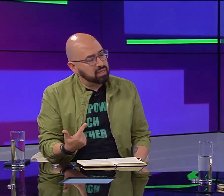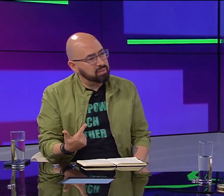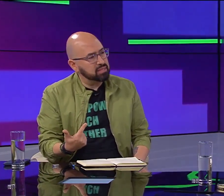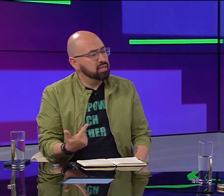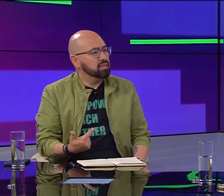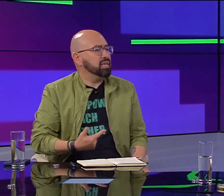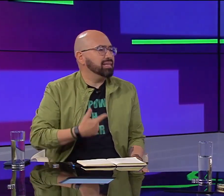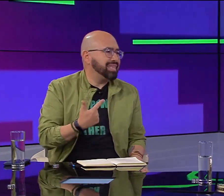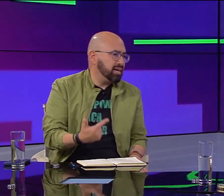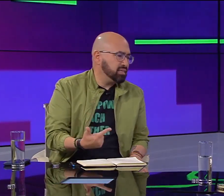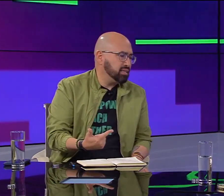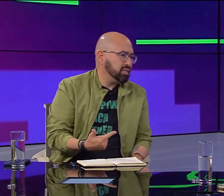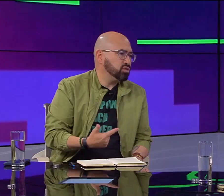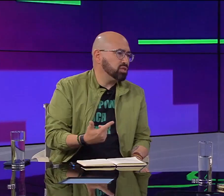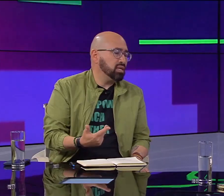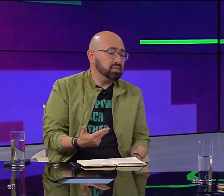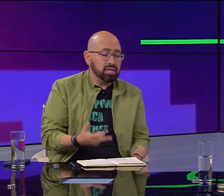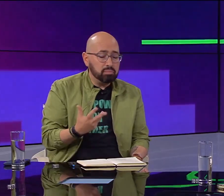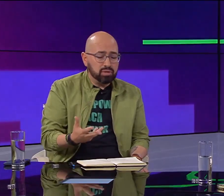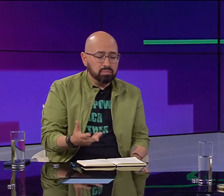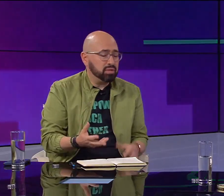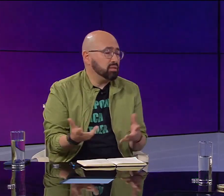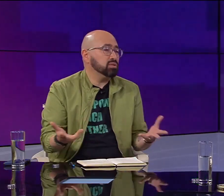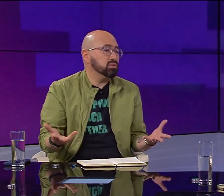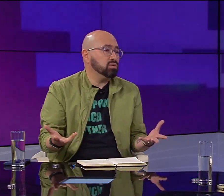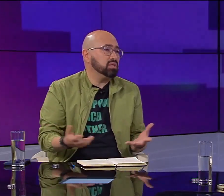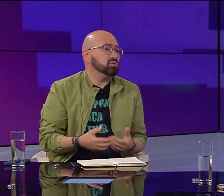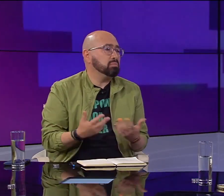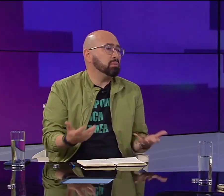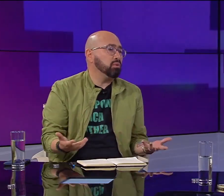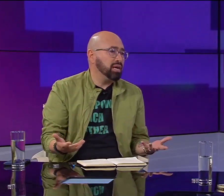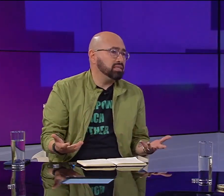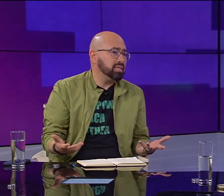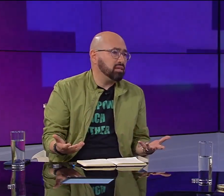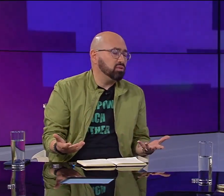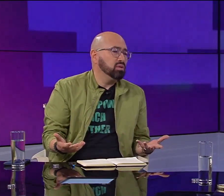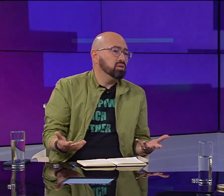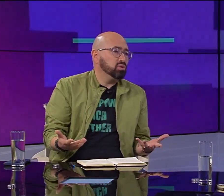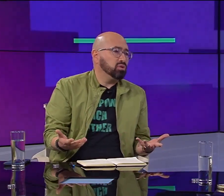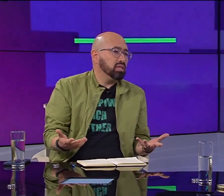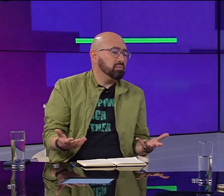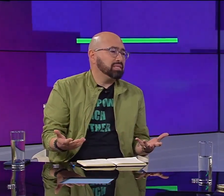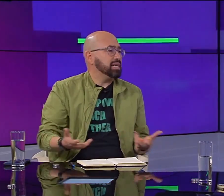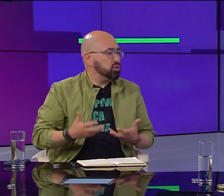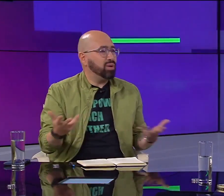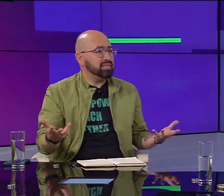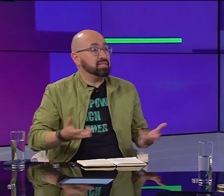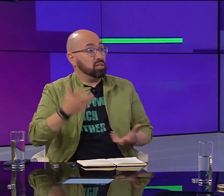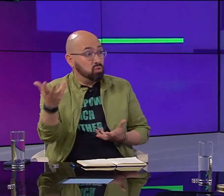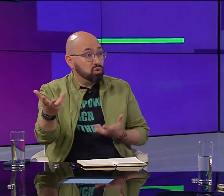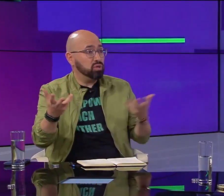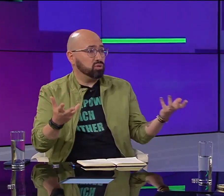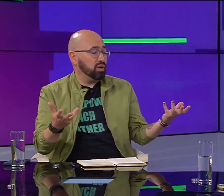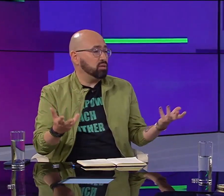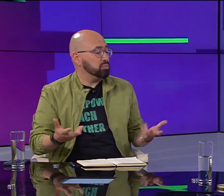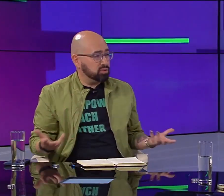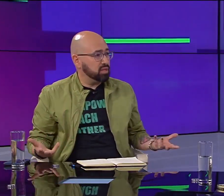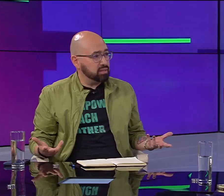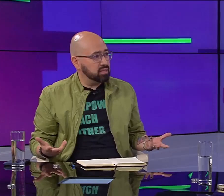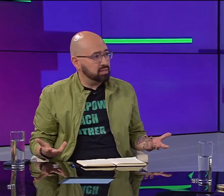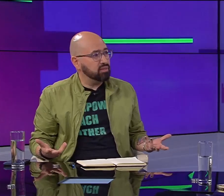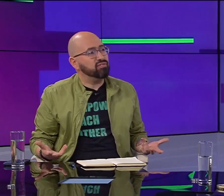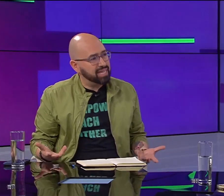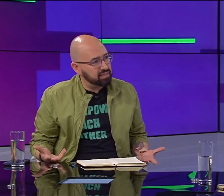a temas de ataques en redes sociales y tal. ¿Por qué? Porque estamos en un contexto hiperpolarizado, donde además las huestes de uno y otro lado